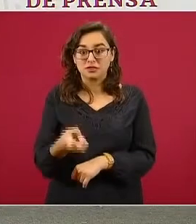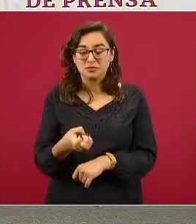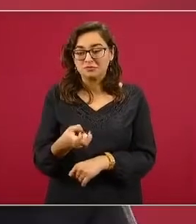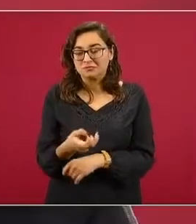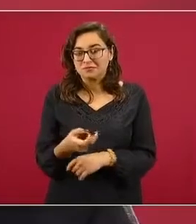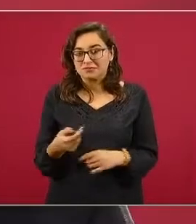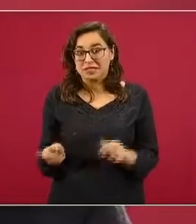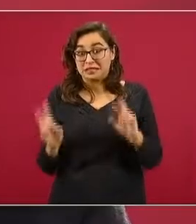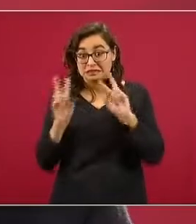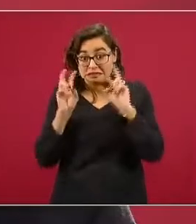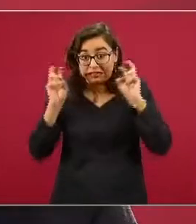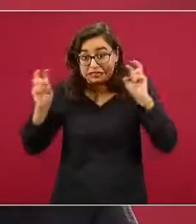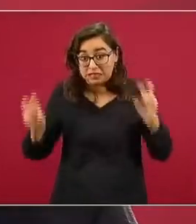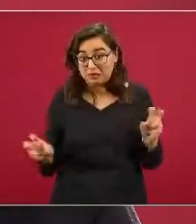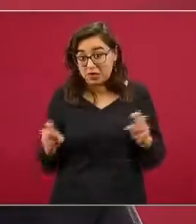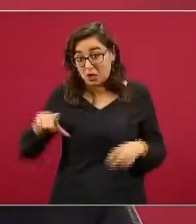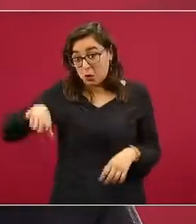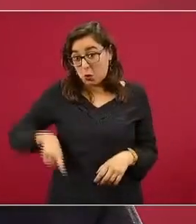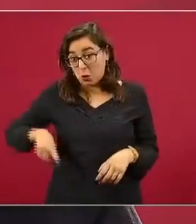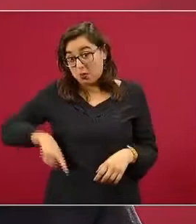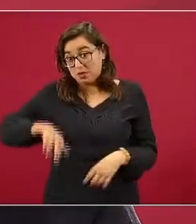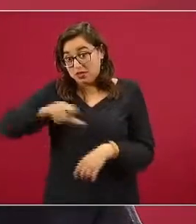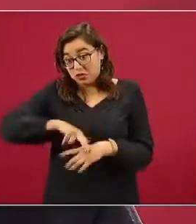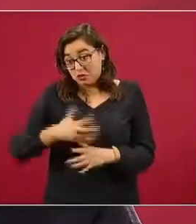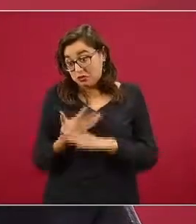pánico, a lo mejor es una forma de decirlo,